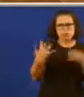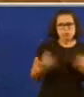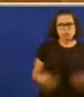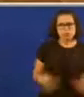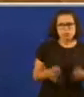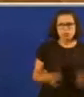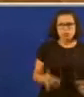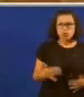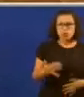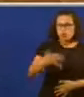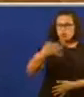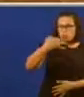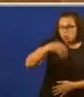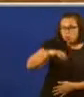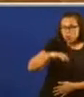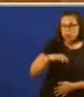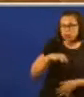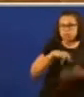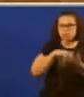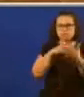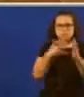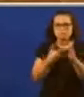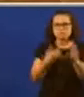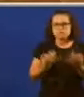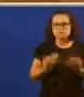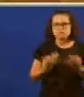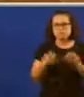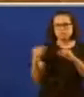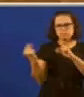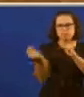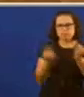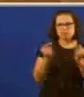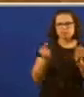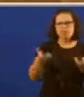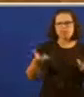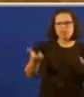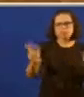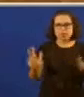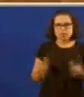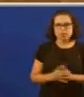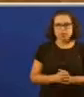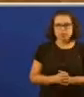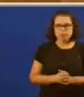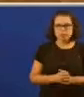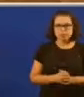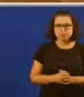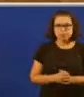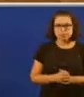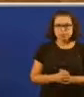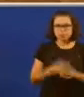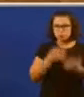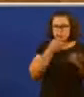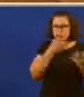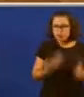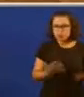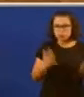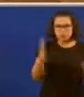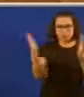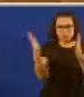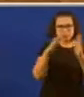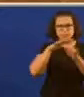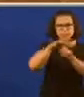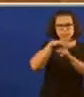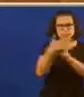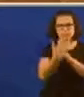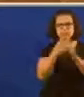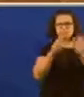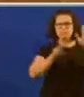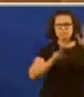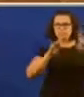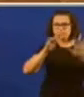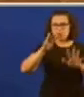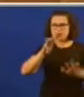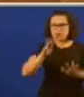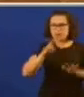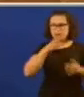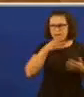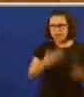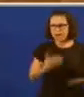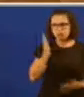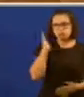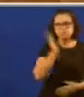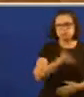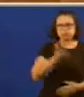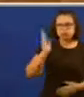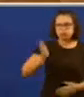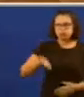vir pola democracia. Esta crise do réxime do 78 afecta nos a todos e a todas e é